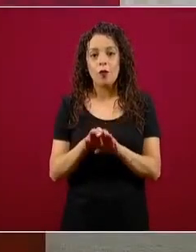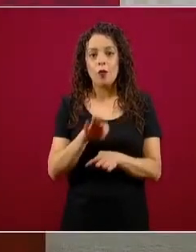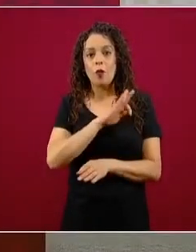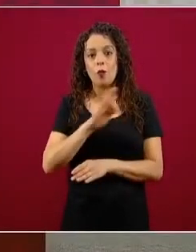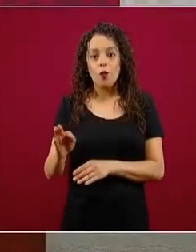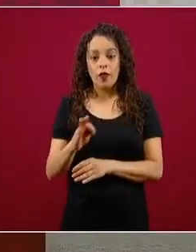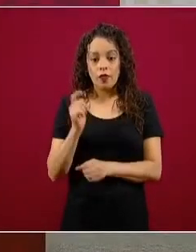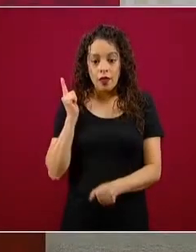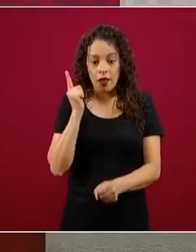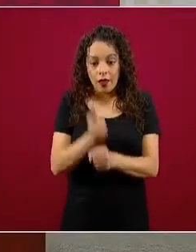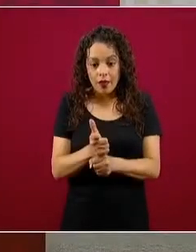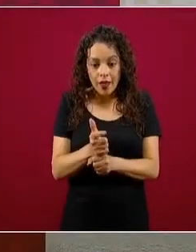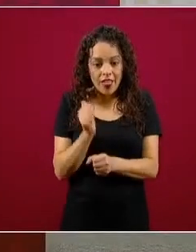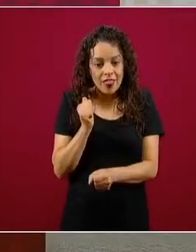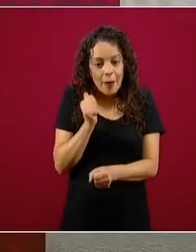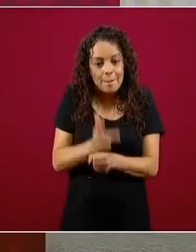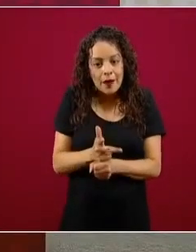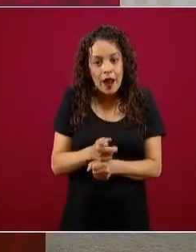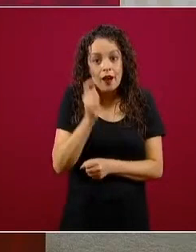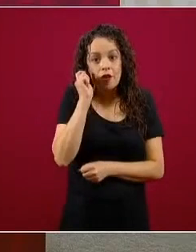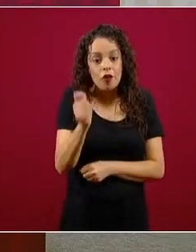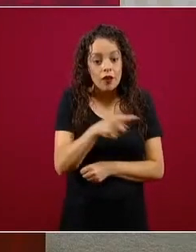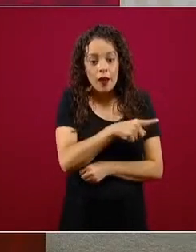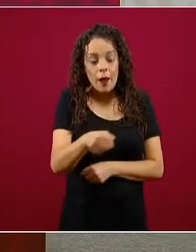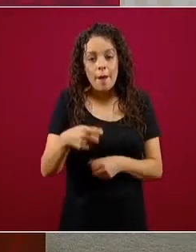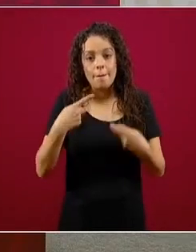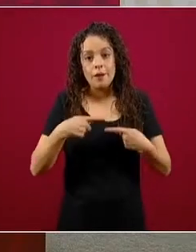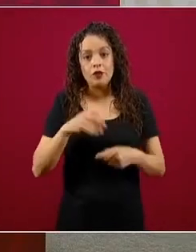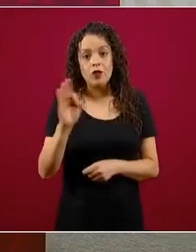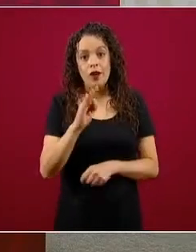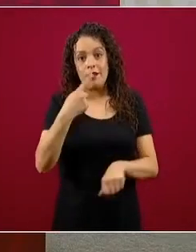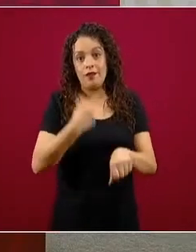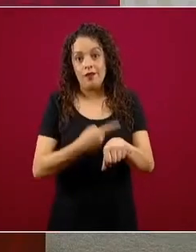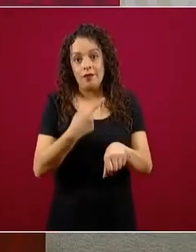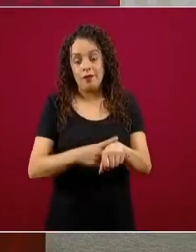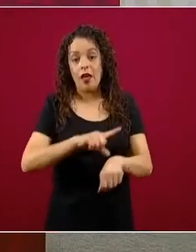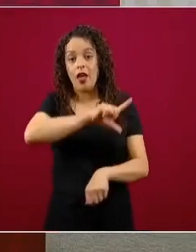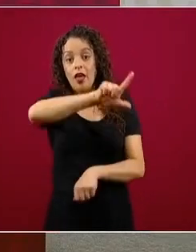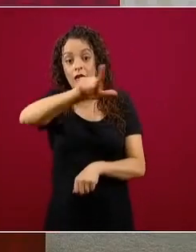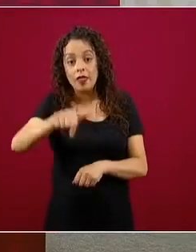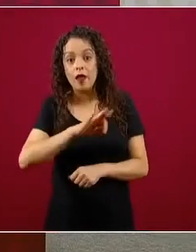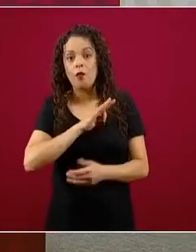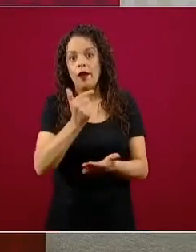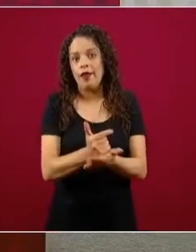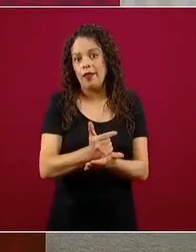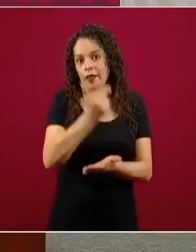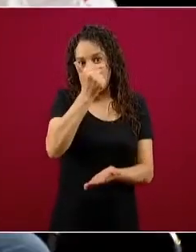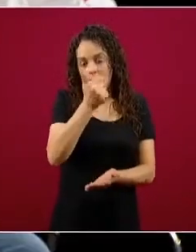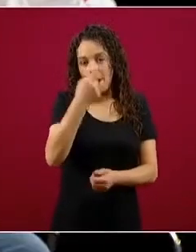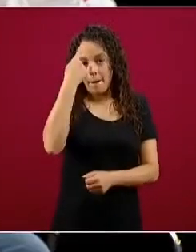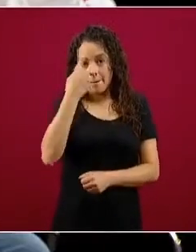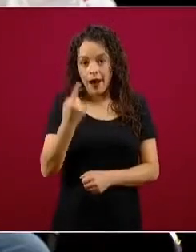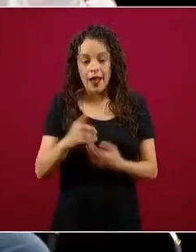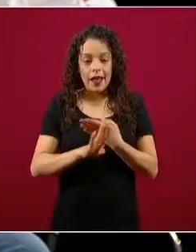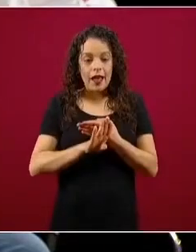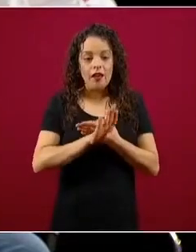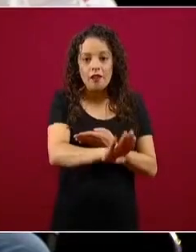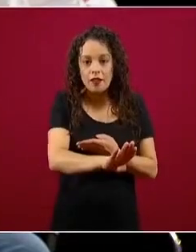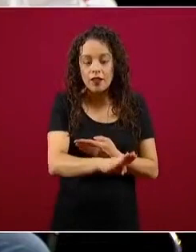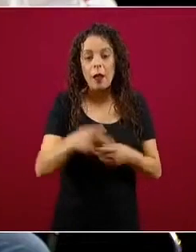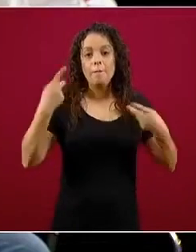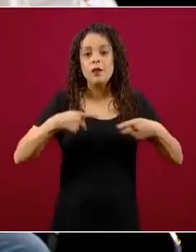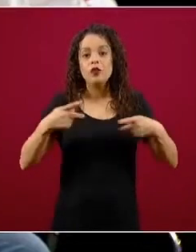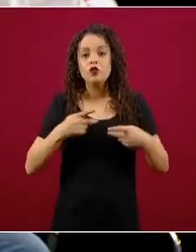riesgo. Pero reitero aquí un asunto, nos sigue preocupando que las personas lleguen demasiado tarde a los